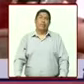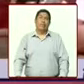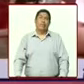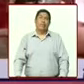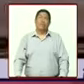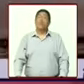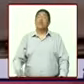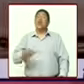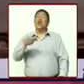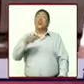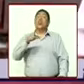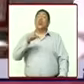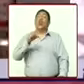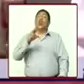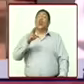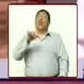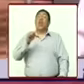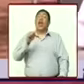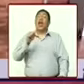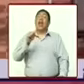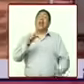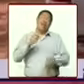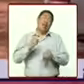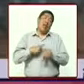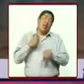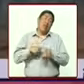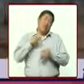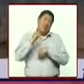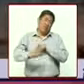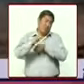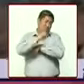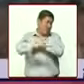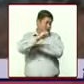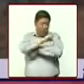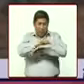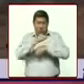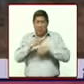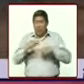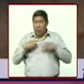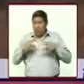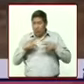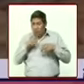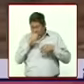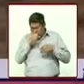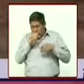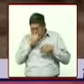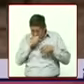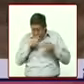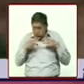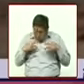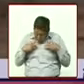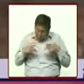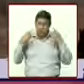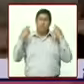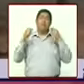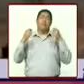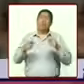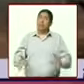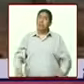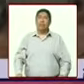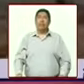Ella es Gloria Juárez. Más de una ocasión ha sufrido lesiones que van a dejar huellas en su vida.